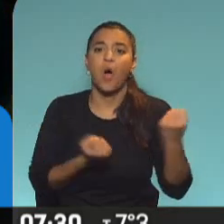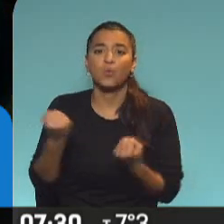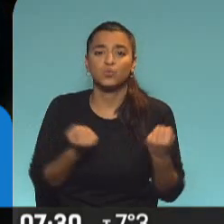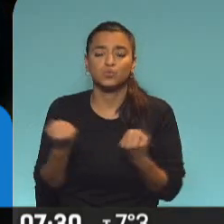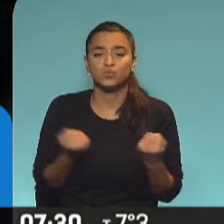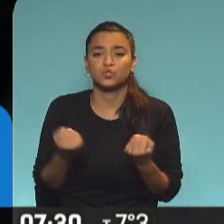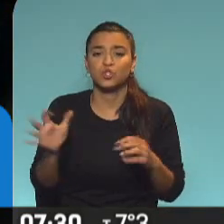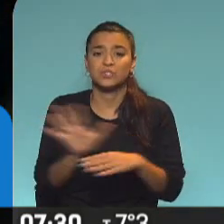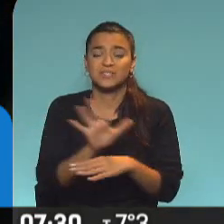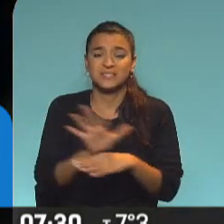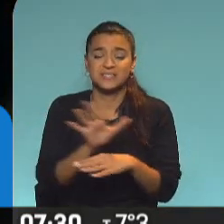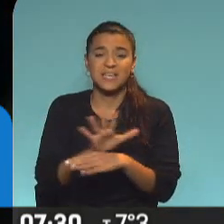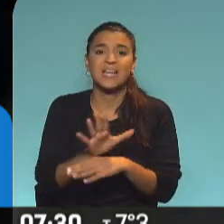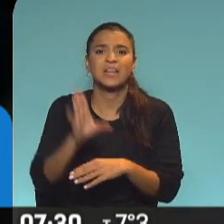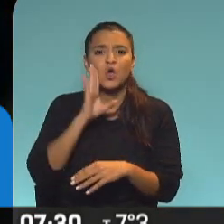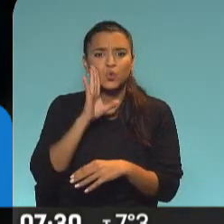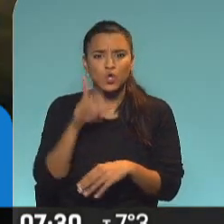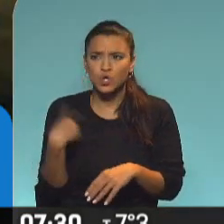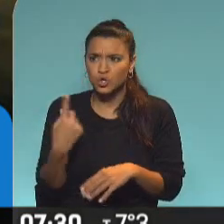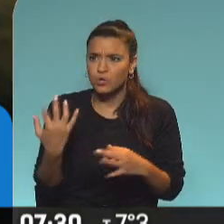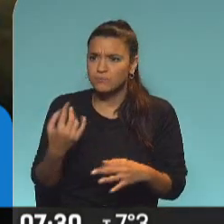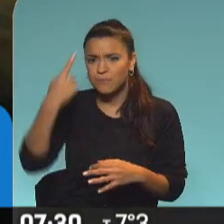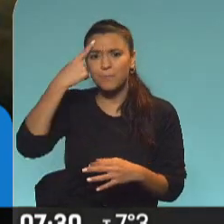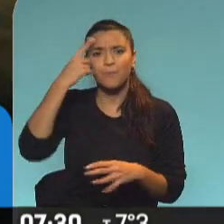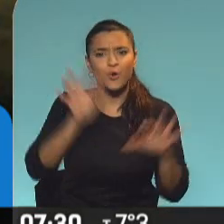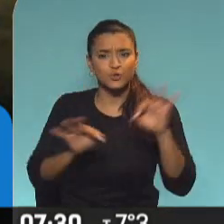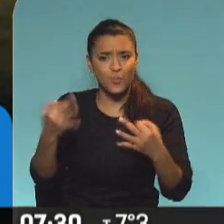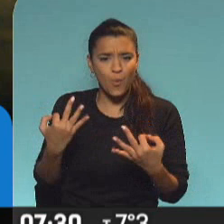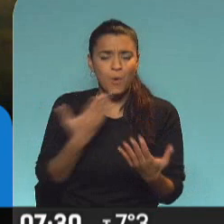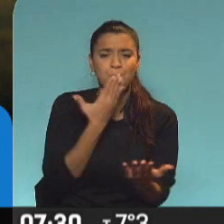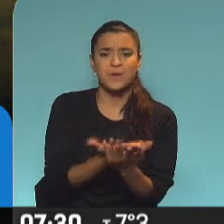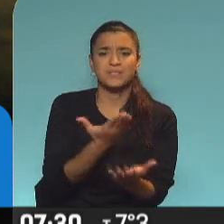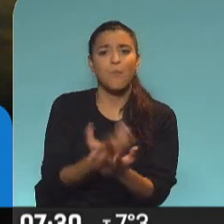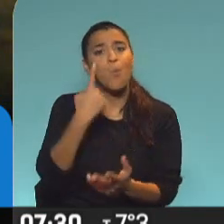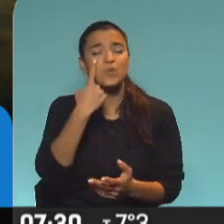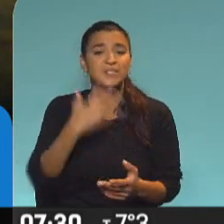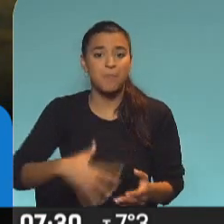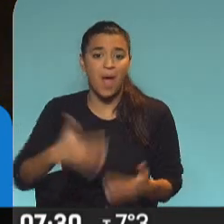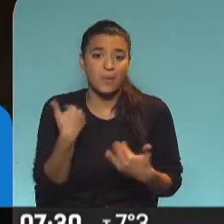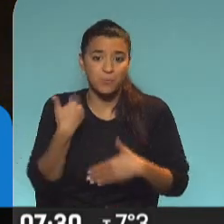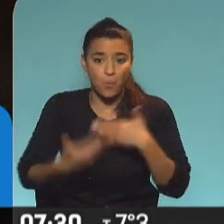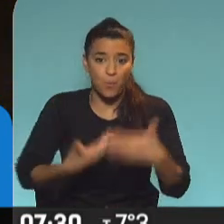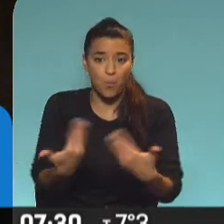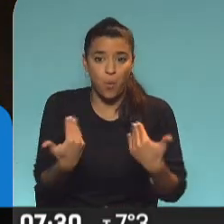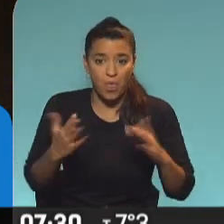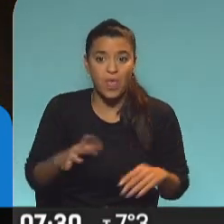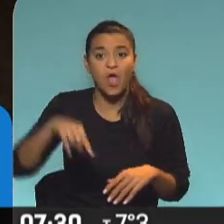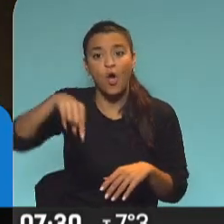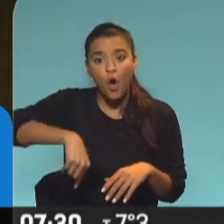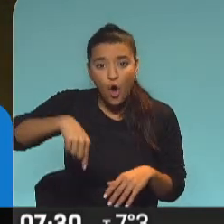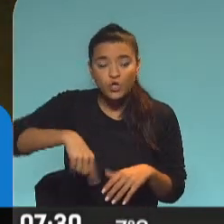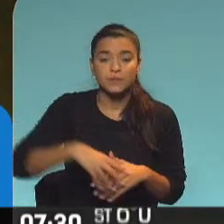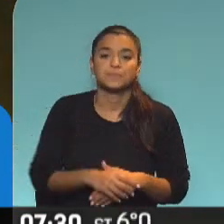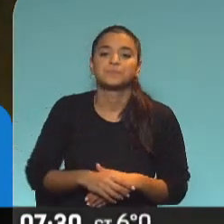en Estados Unidos, en Baja California, y le dijimos que buen proyecto para presentarlo en la municipalidad y ver si lo podemos desarrollar. Hoy este